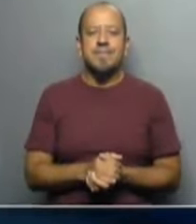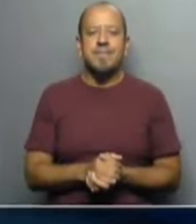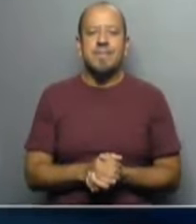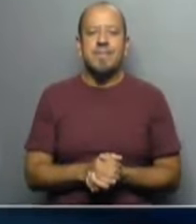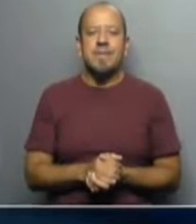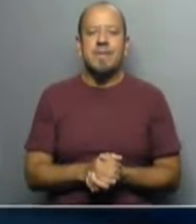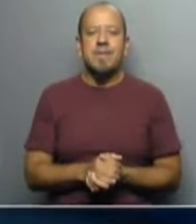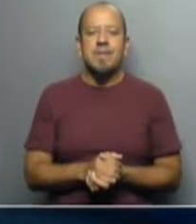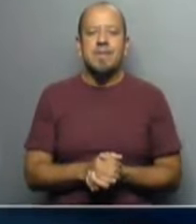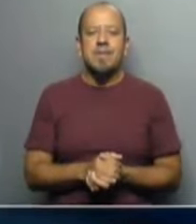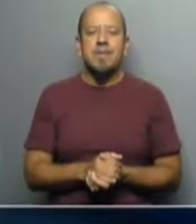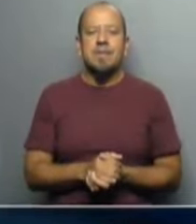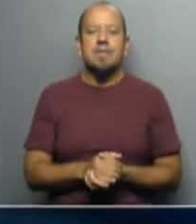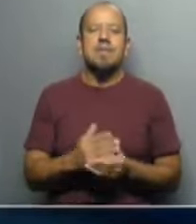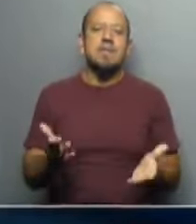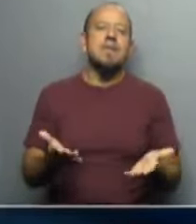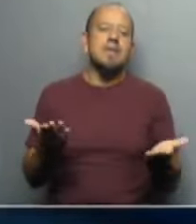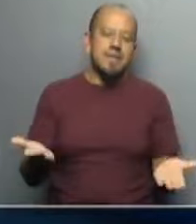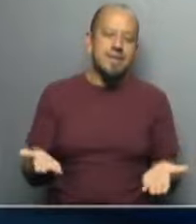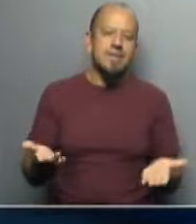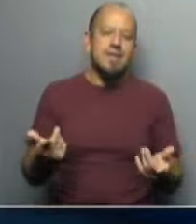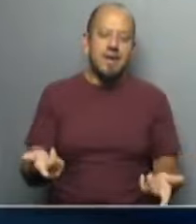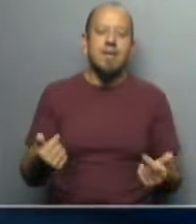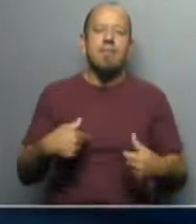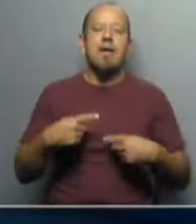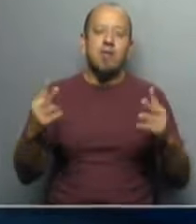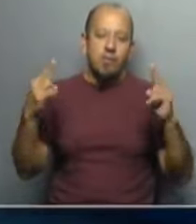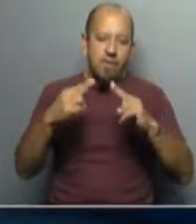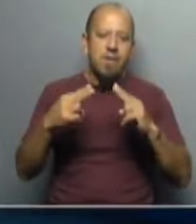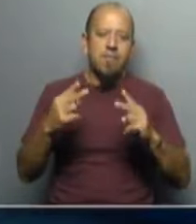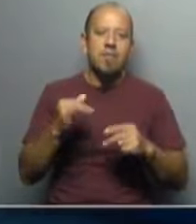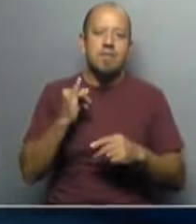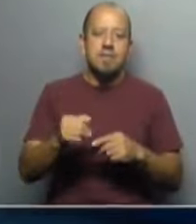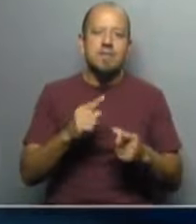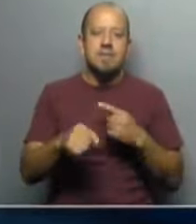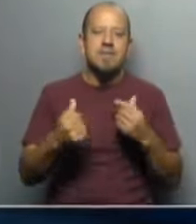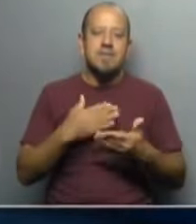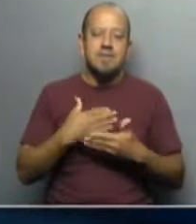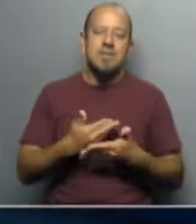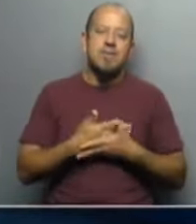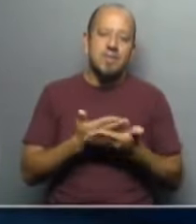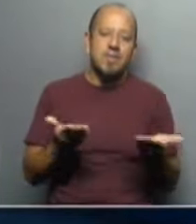hermoso reencontrarnos. Reencontrarnos siempre. Gracias, Campo. Ay, tan difícil era mentir. Te lo demuestro.